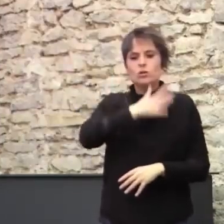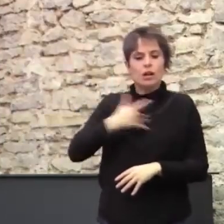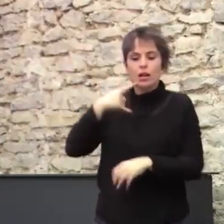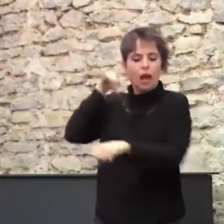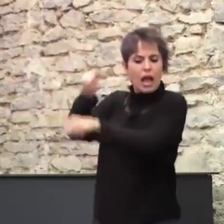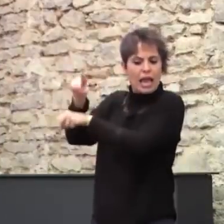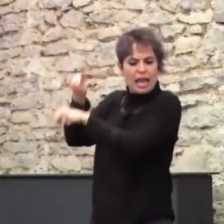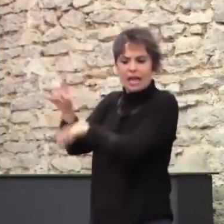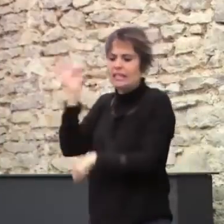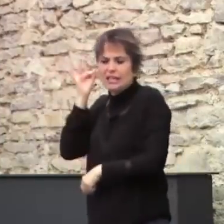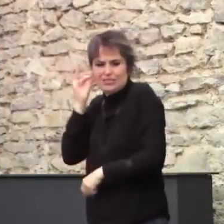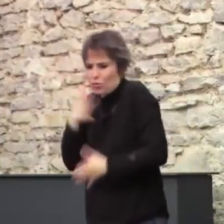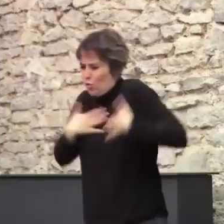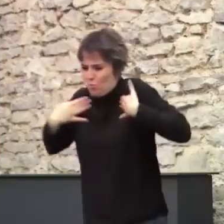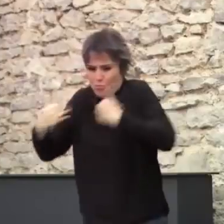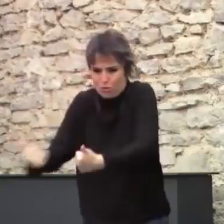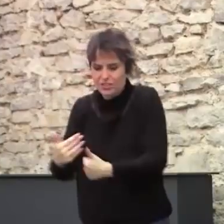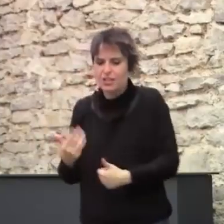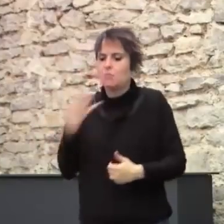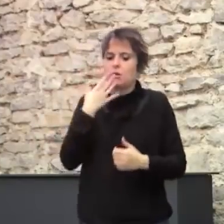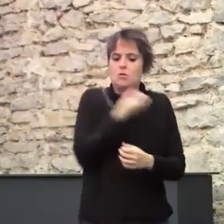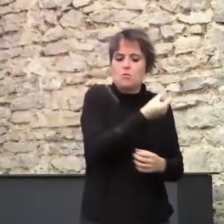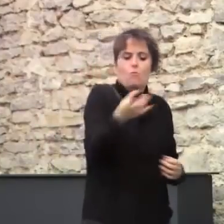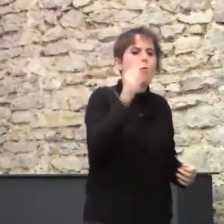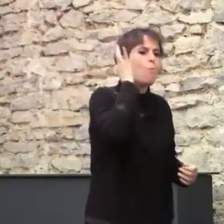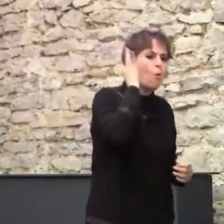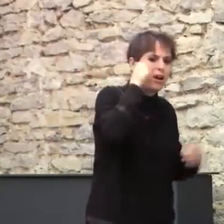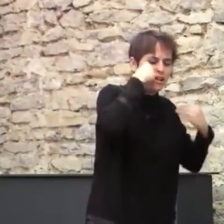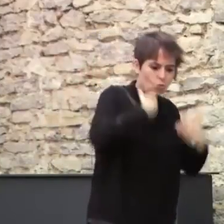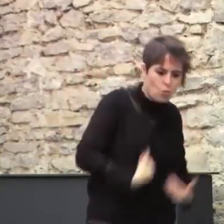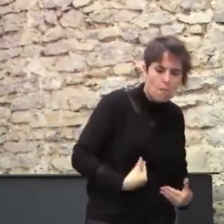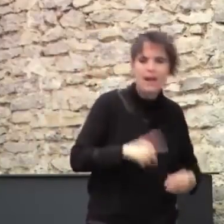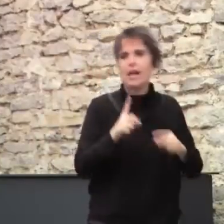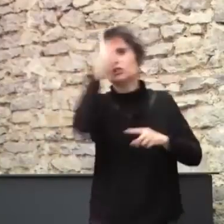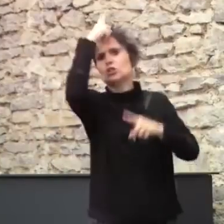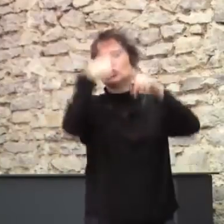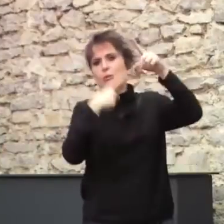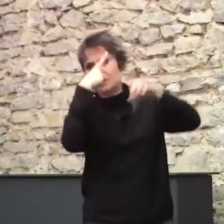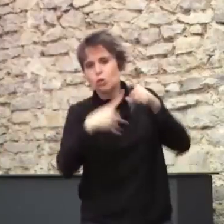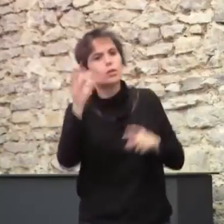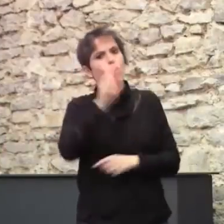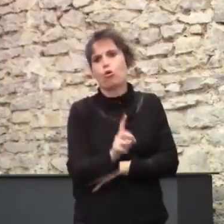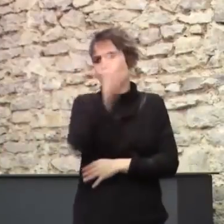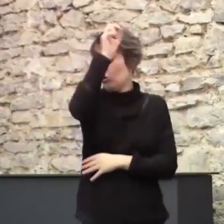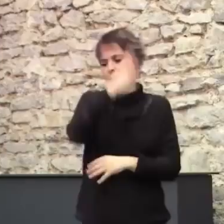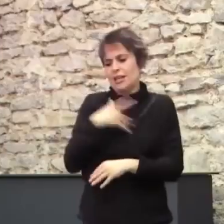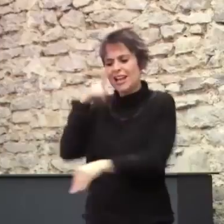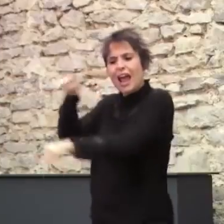Ser infiel como sea, de todas las maneras posibles, con mujeres humanas, semidiosas, diosas,